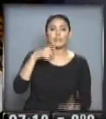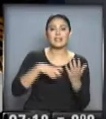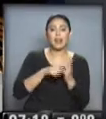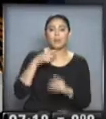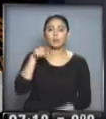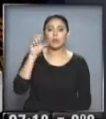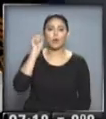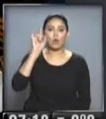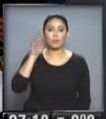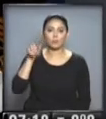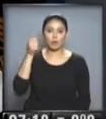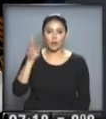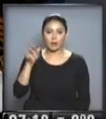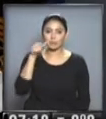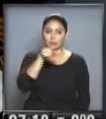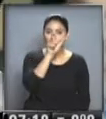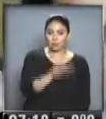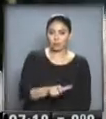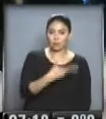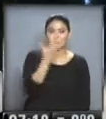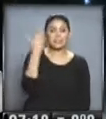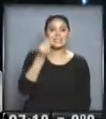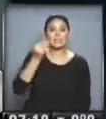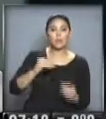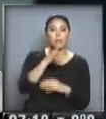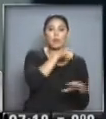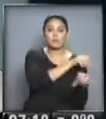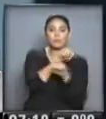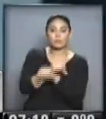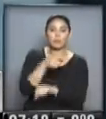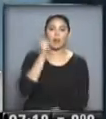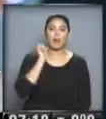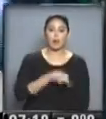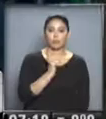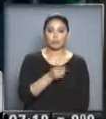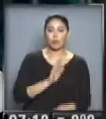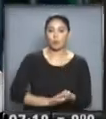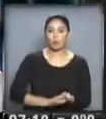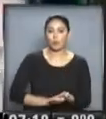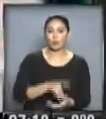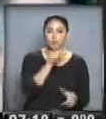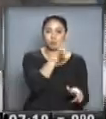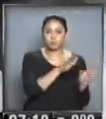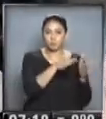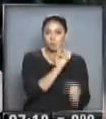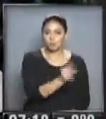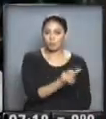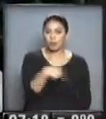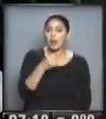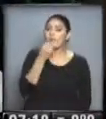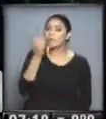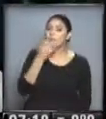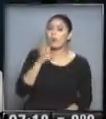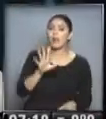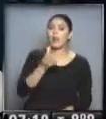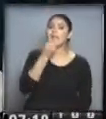www.fiscales.gov.ar. Mangieri, de 45 años y detenido desde la madrugada del sábado, acusado del homicidio de Ángeles, pronunció esas palabras cuando declaraba como